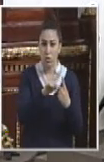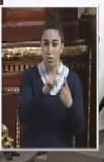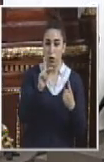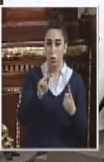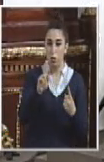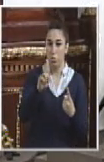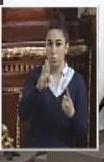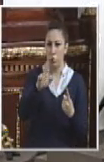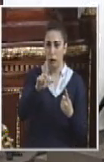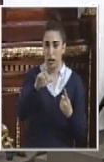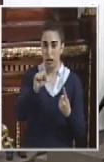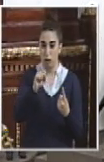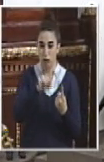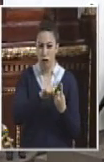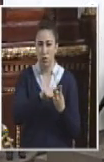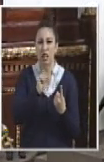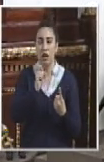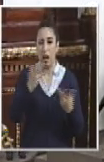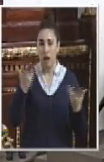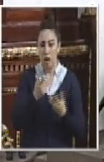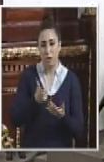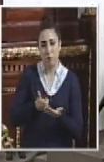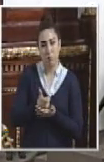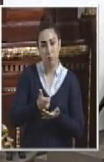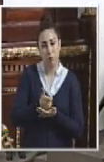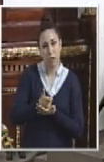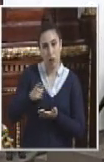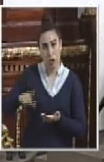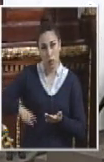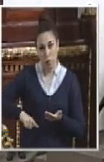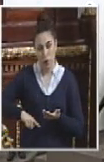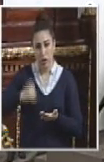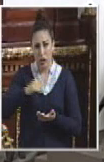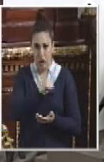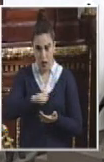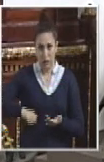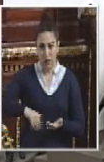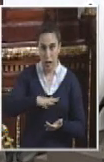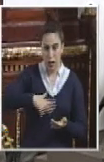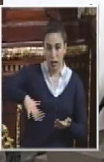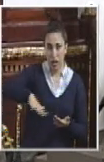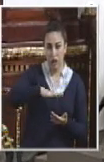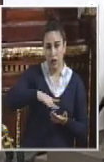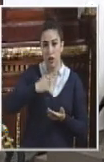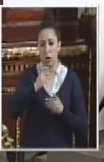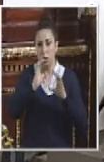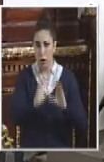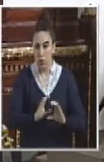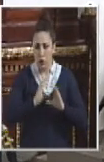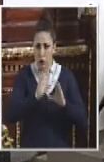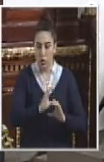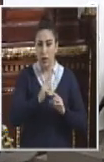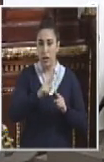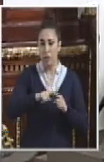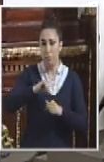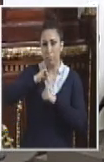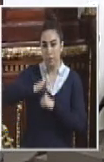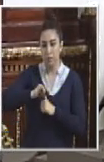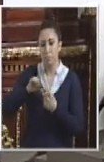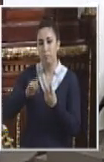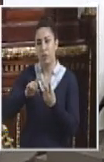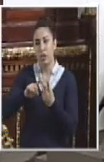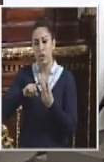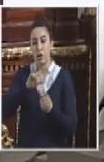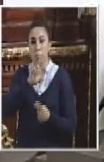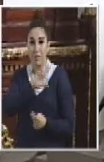creados, financiados y administrados por el gobierno de la ciudad y las alcaldías; los privados, los cuales quedarán a cargo de particulares;